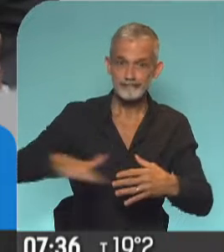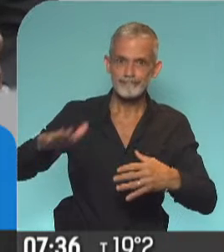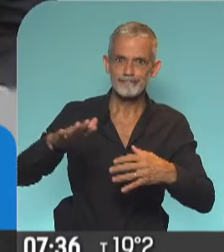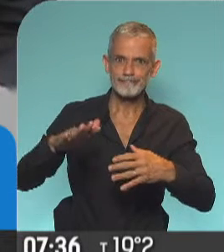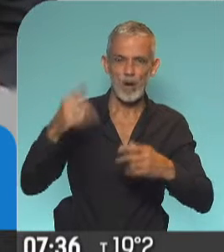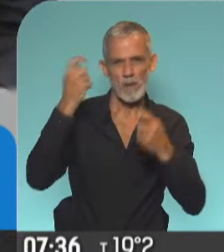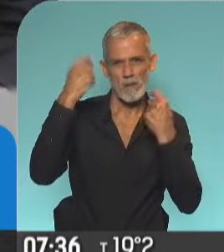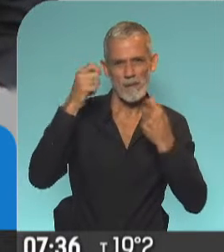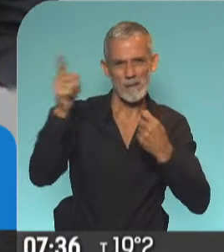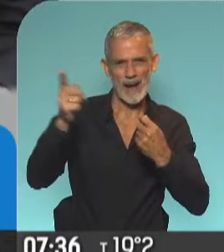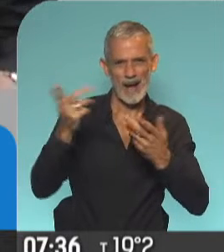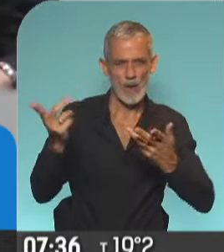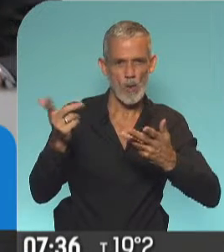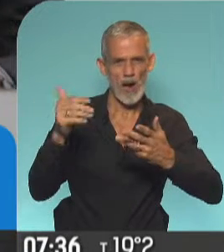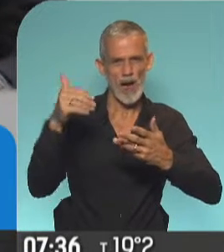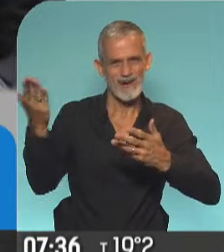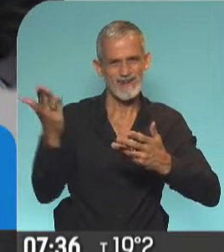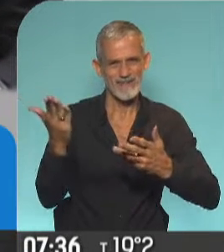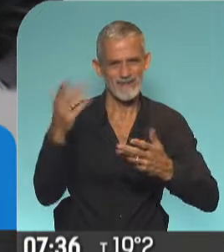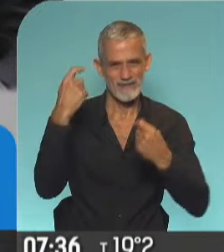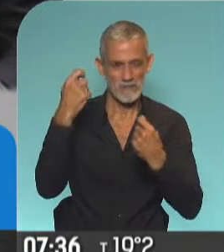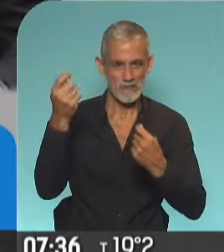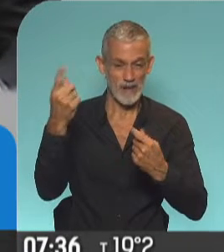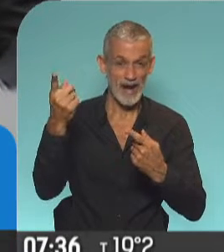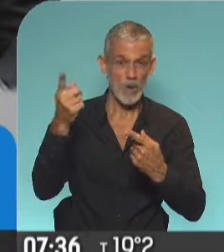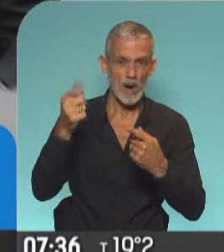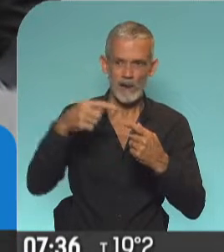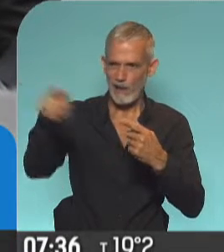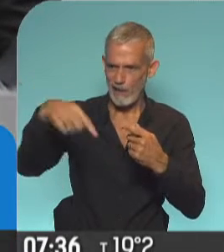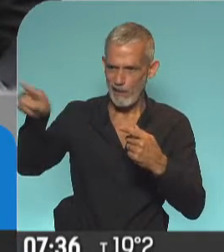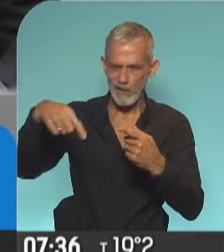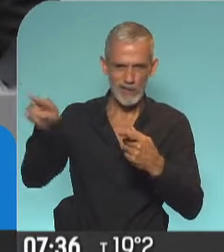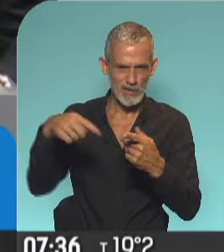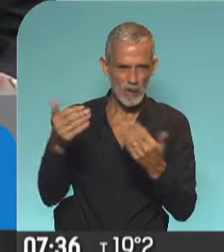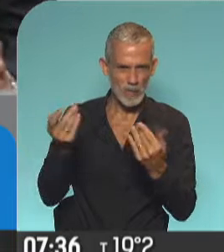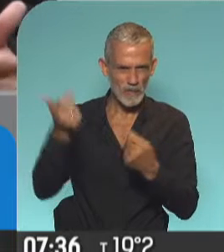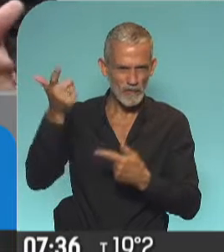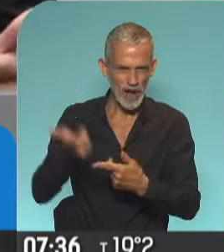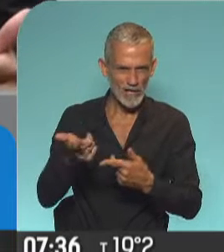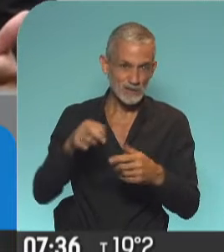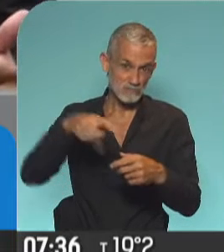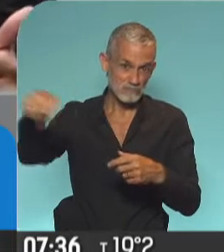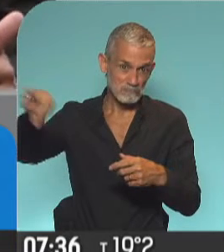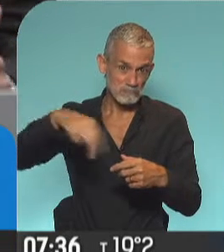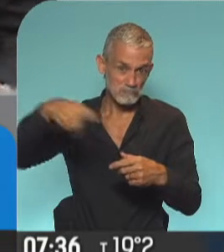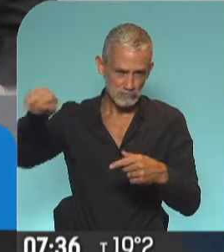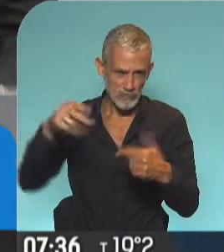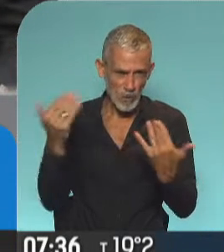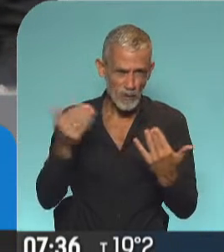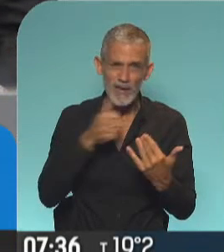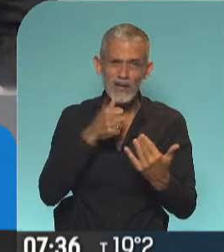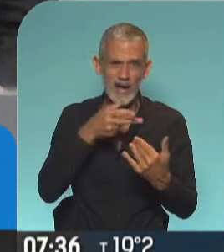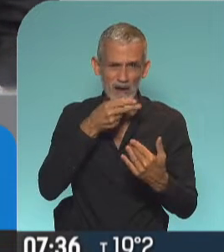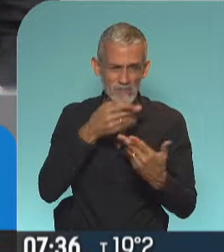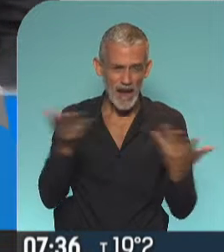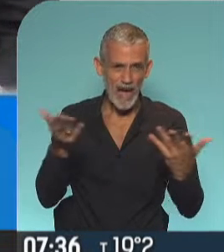país Paraguay, un país vecino, que digamos tiene pasos de a pie, digamos, ¿no? Entonces cuando uno